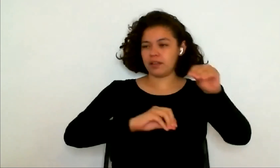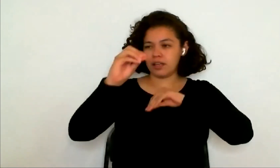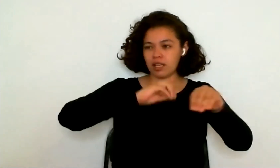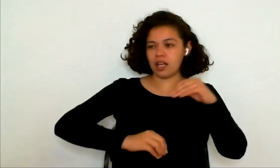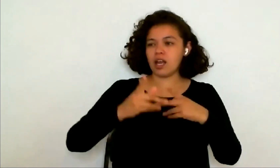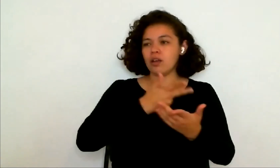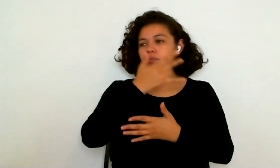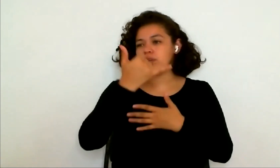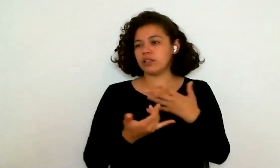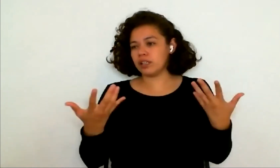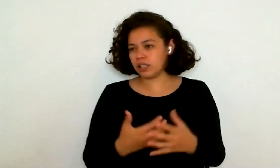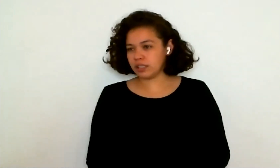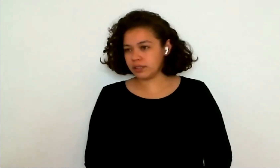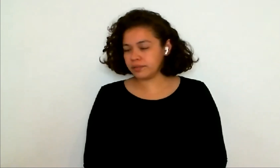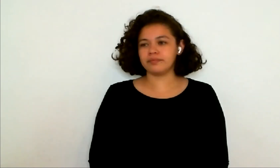proyectos?